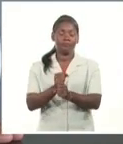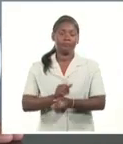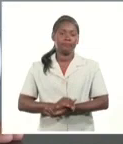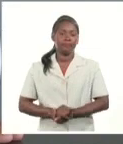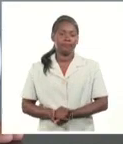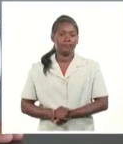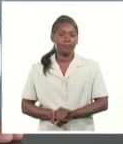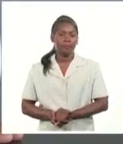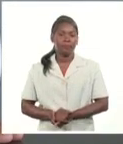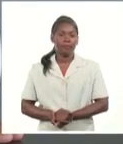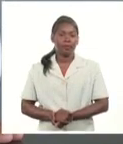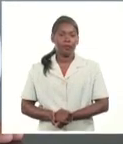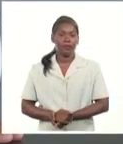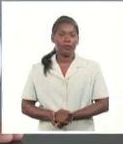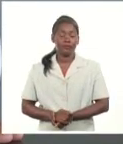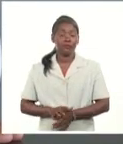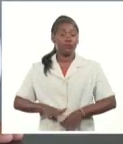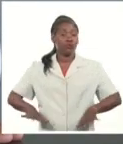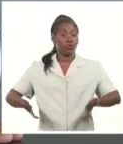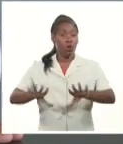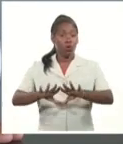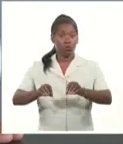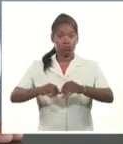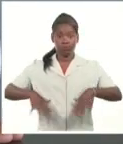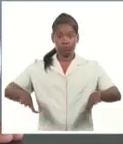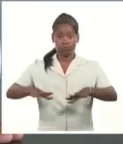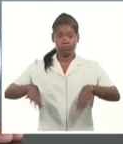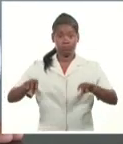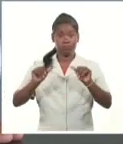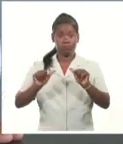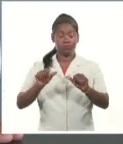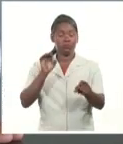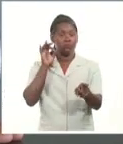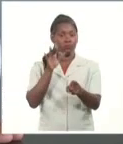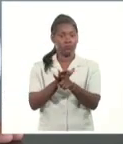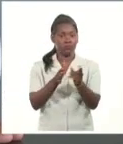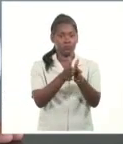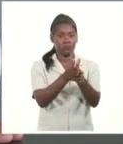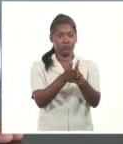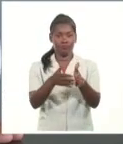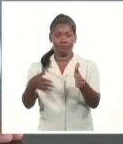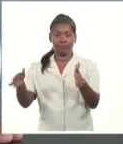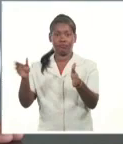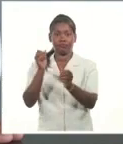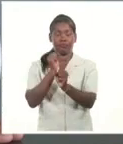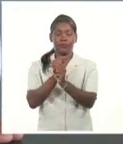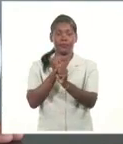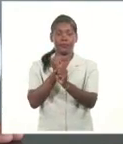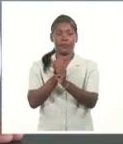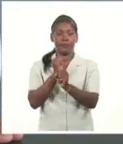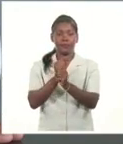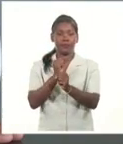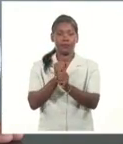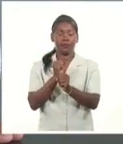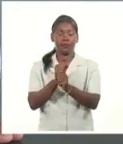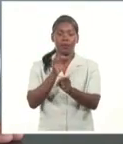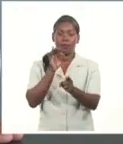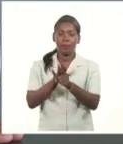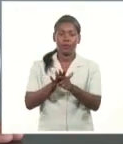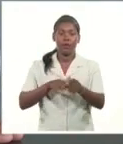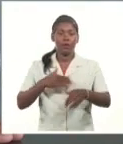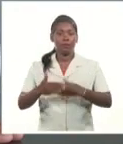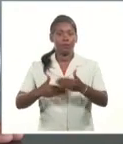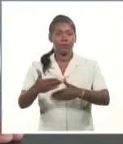en cuanto estén todas las condiciones, comenzará ya de manera inmediata todo este